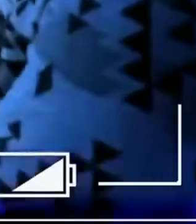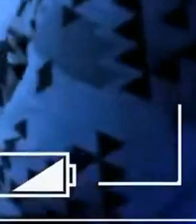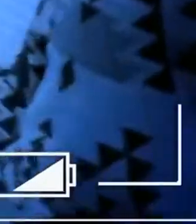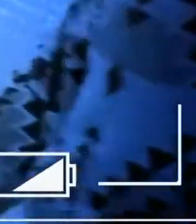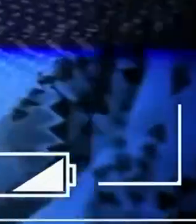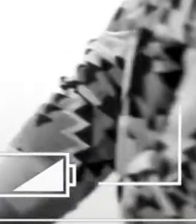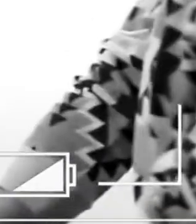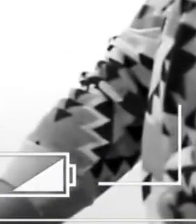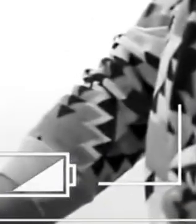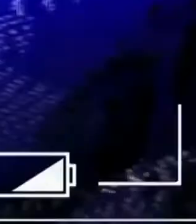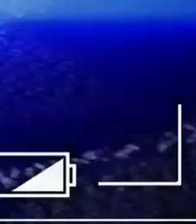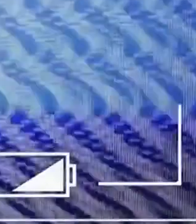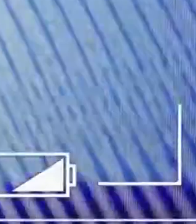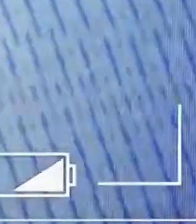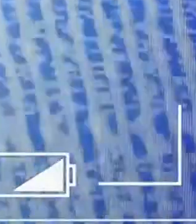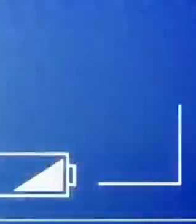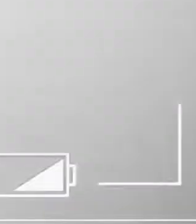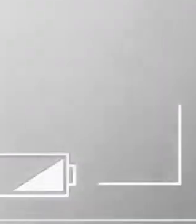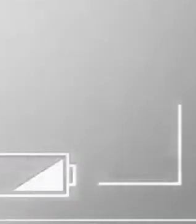¿No quieres que me presente o algo? No sé. ¿A